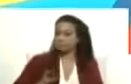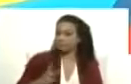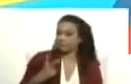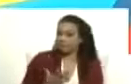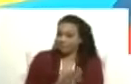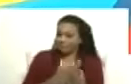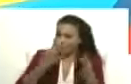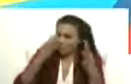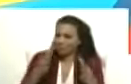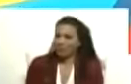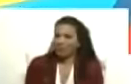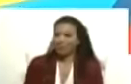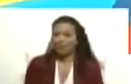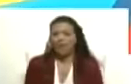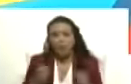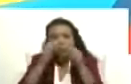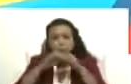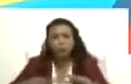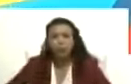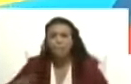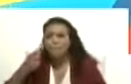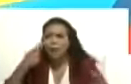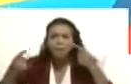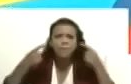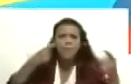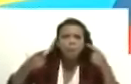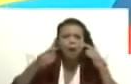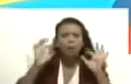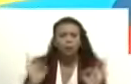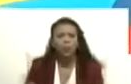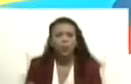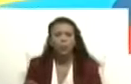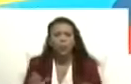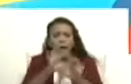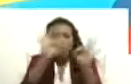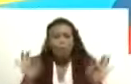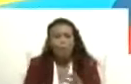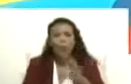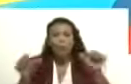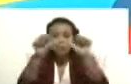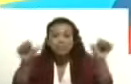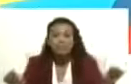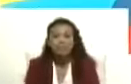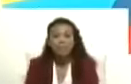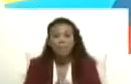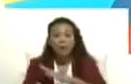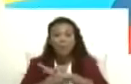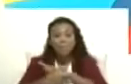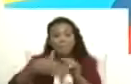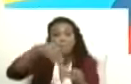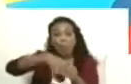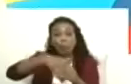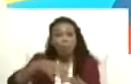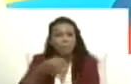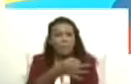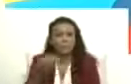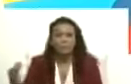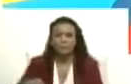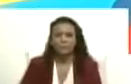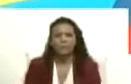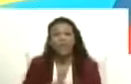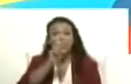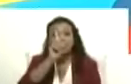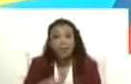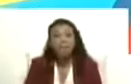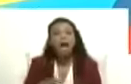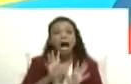sobresaliente en el despliegue de un sistema de votación, de un verdadero sistema de votación. Así se